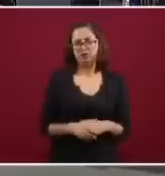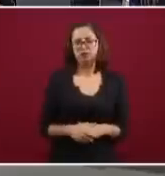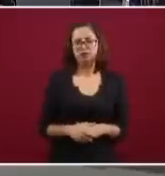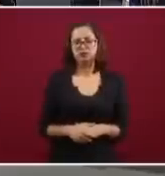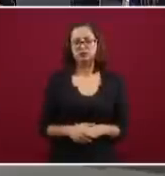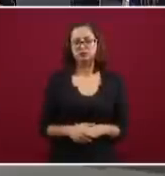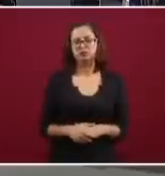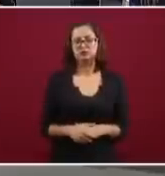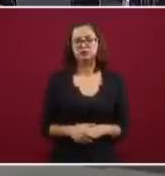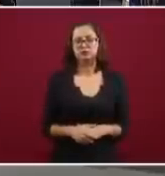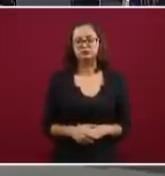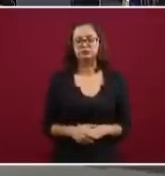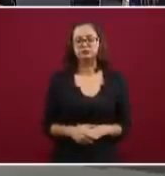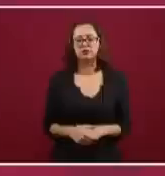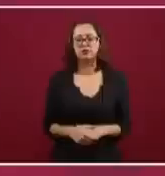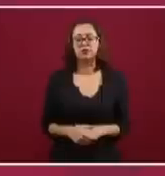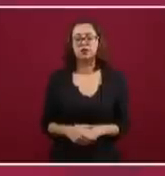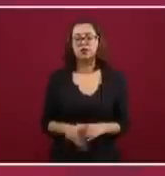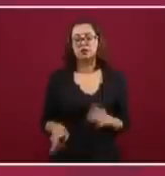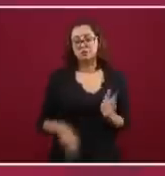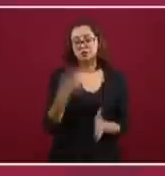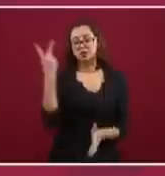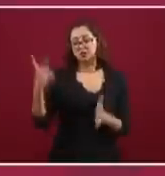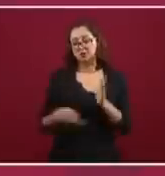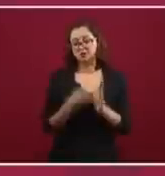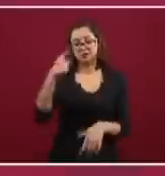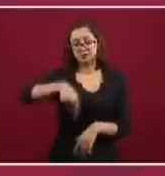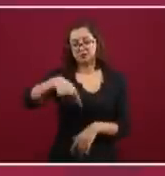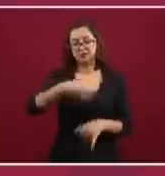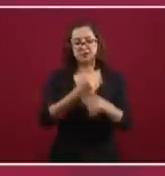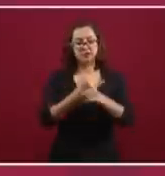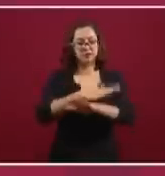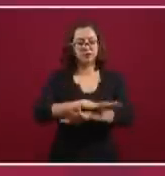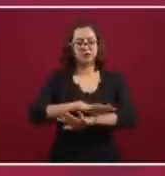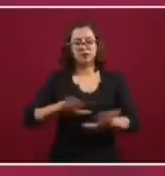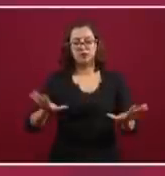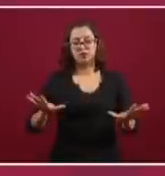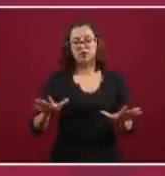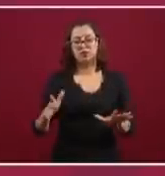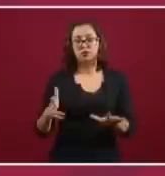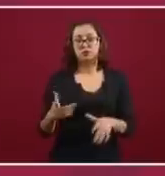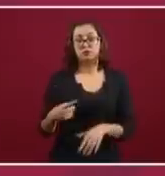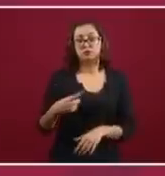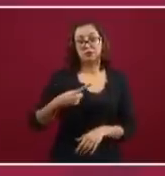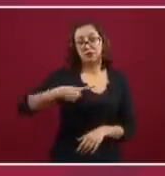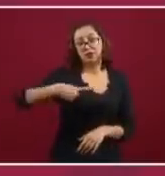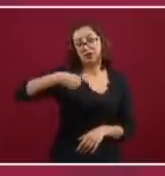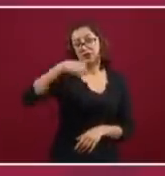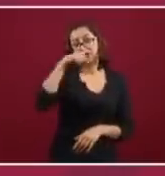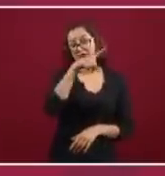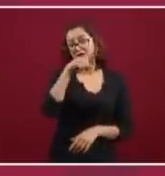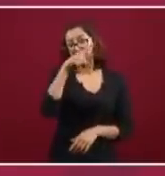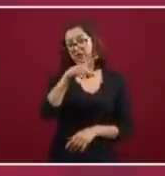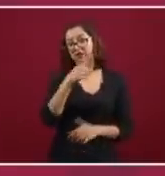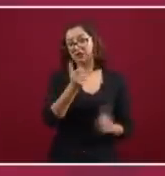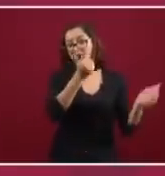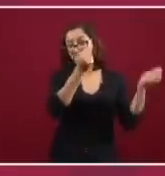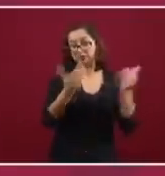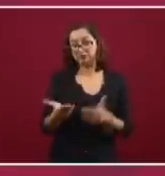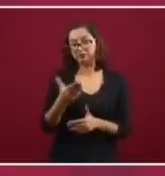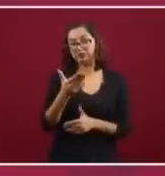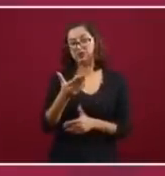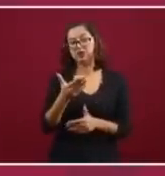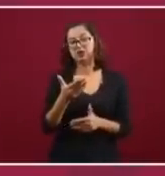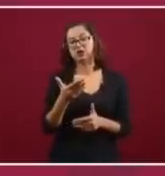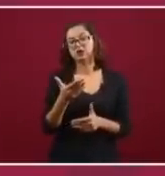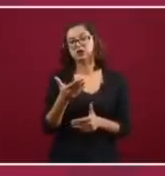Y como se ha informado aquí, es armamento que entra de